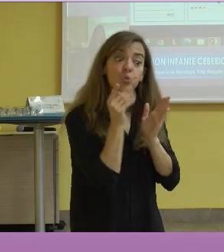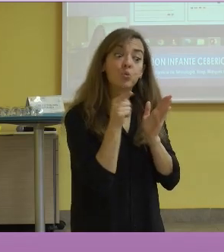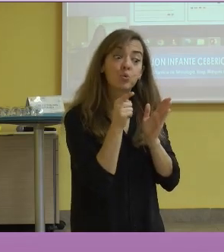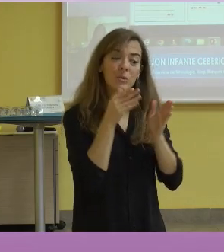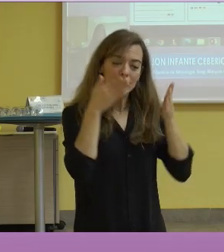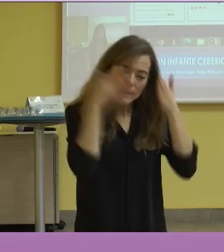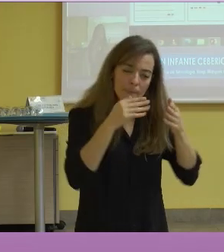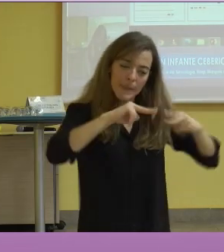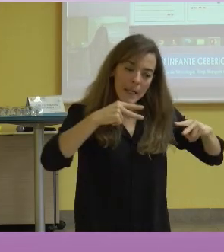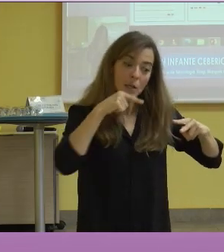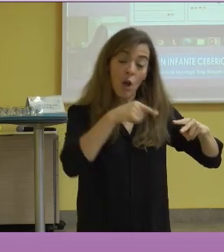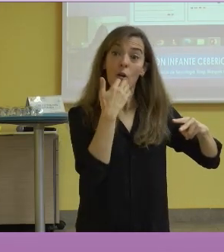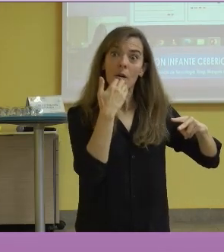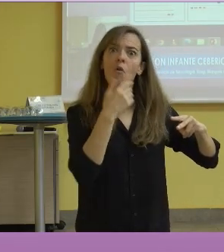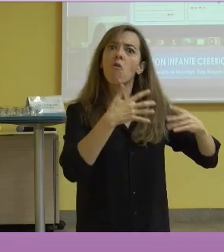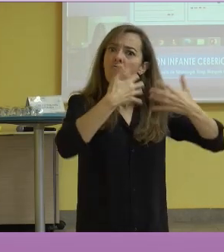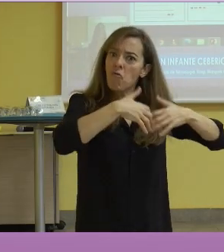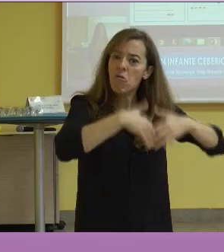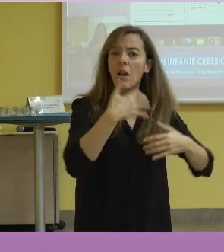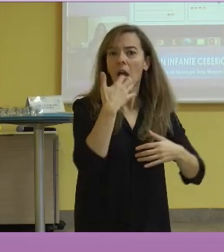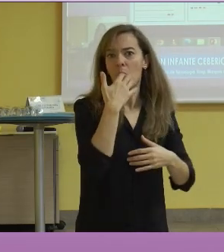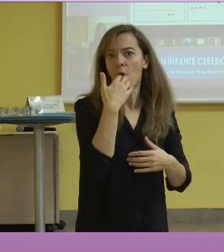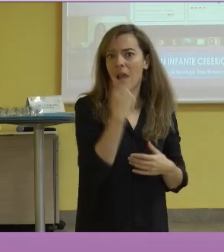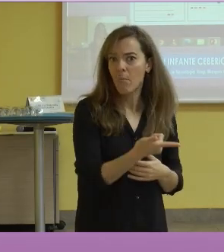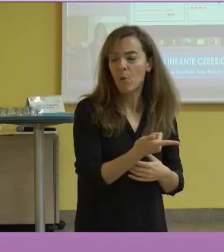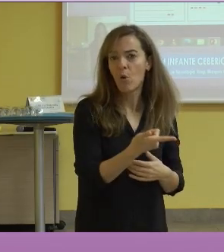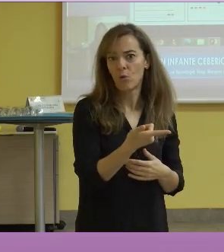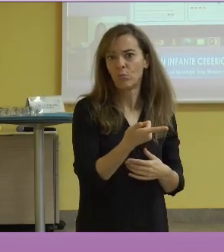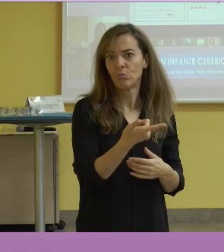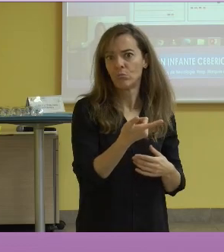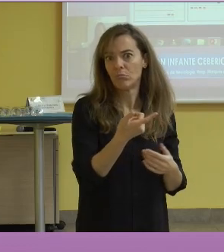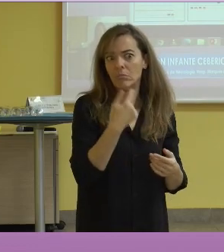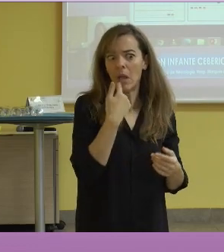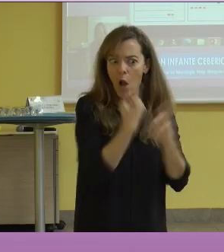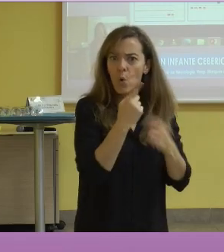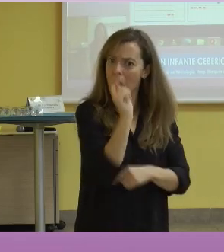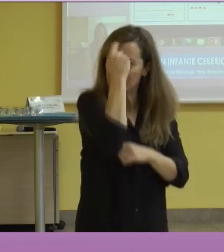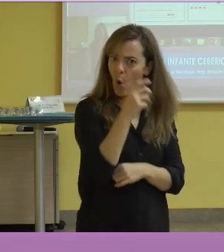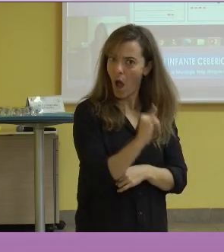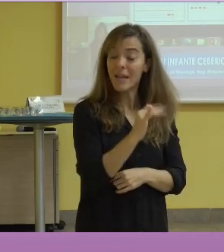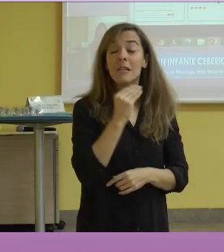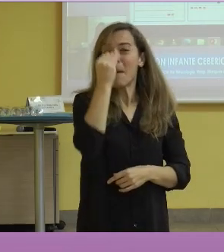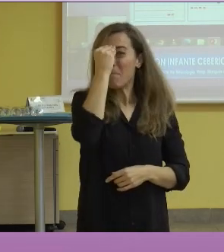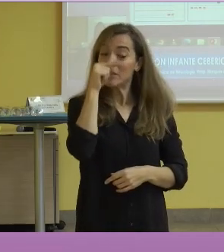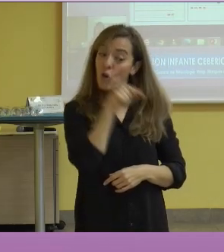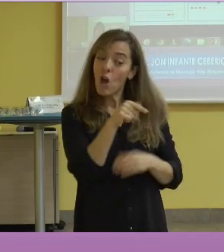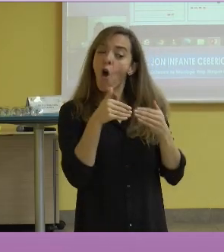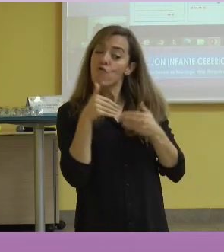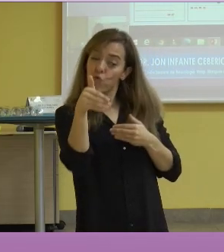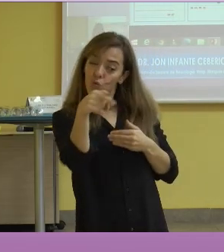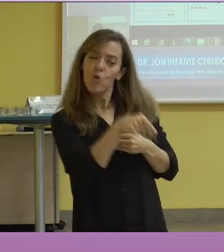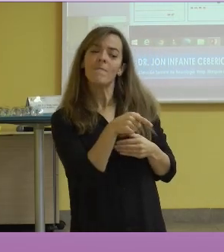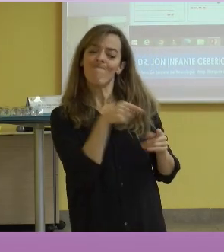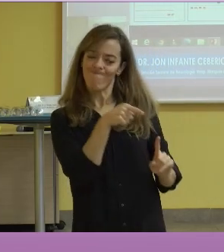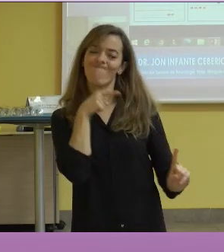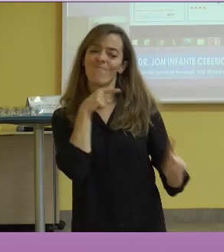el caso de la atrofia muscular espinal, por ejemplo, ¿no?, como gran ejemplo de éxito. Entonces, bueno, pues yo creo que ese es el camino y que después de la atrofia